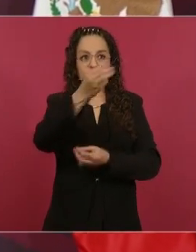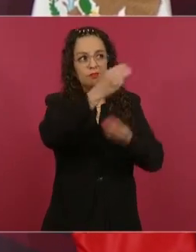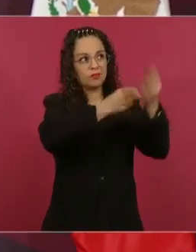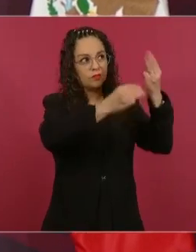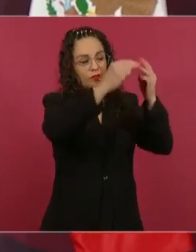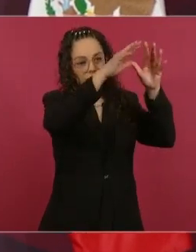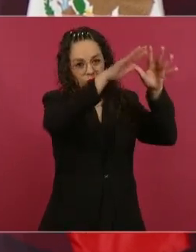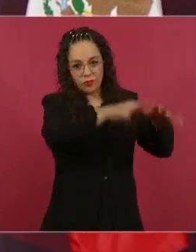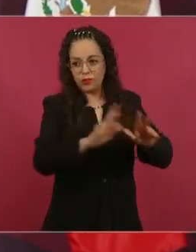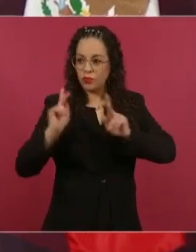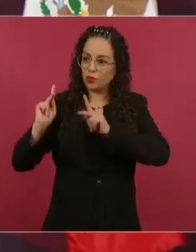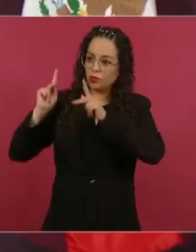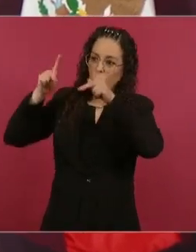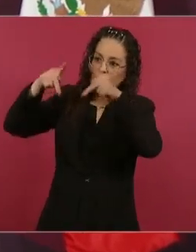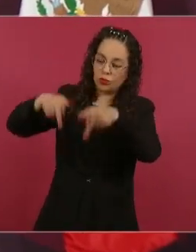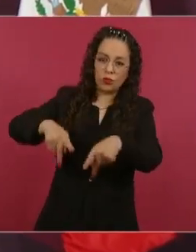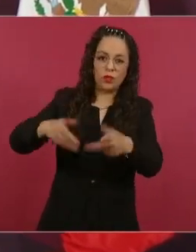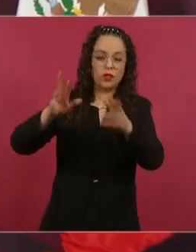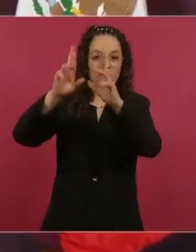puentes.